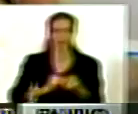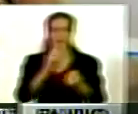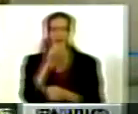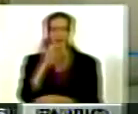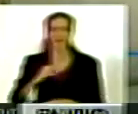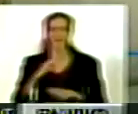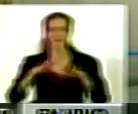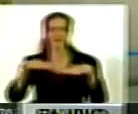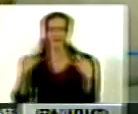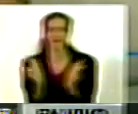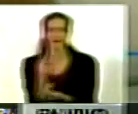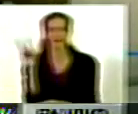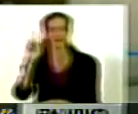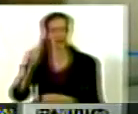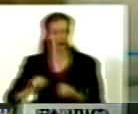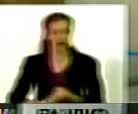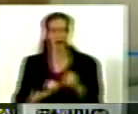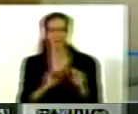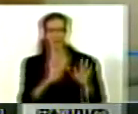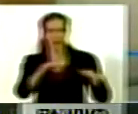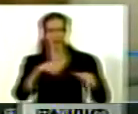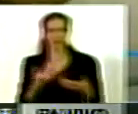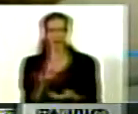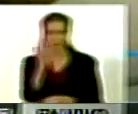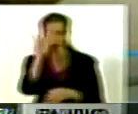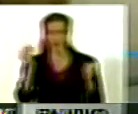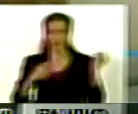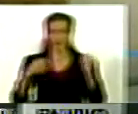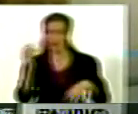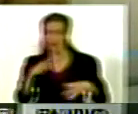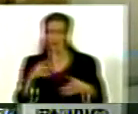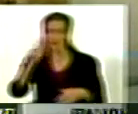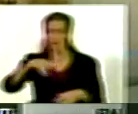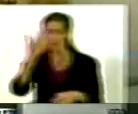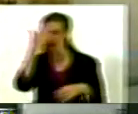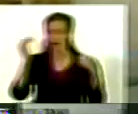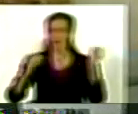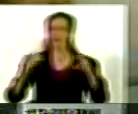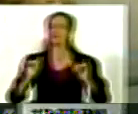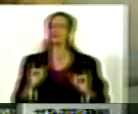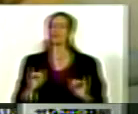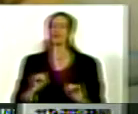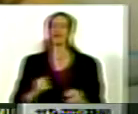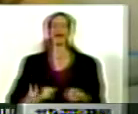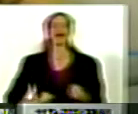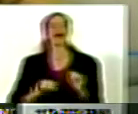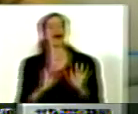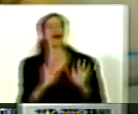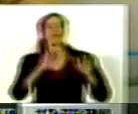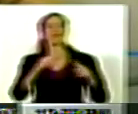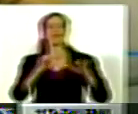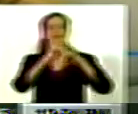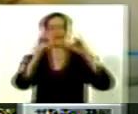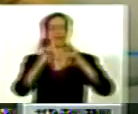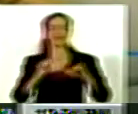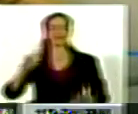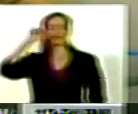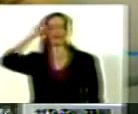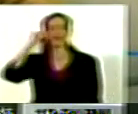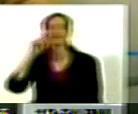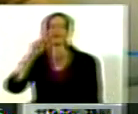y a la familia venezolana para los carnavales, y en los carnavales, apoyando la felicidad. Inclusive, recuerda